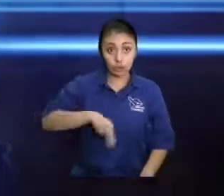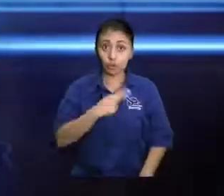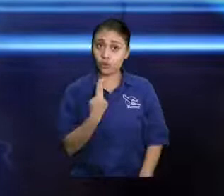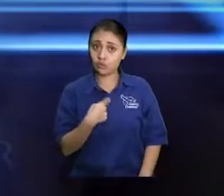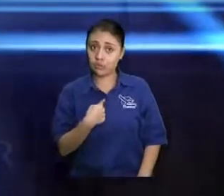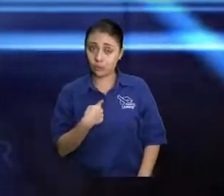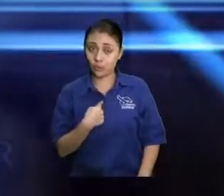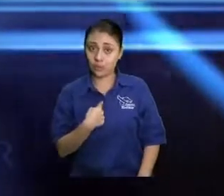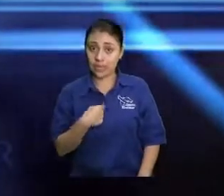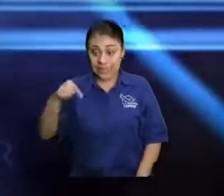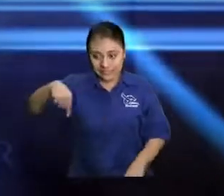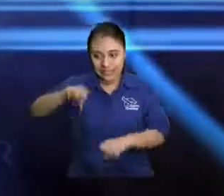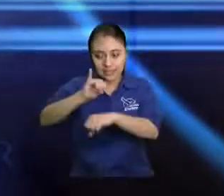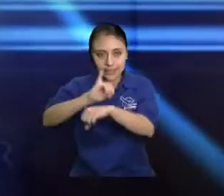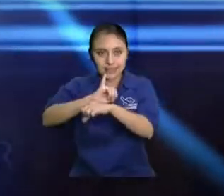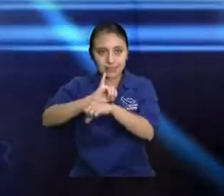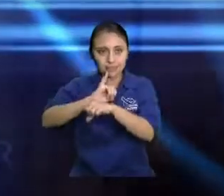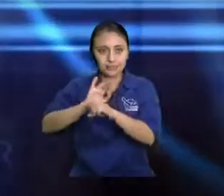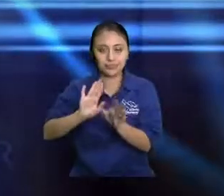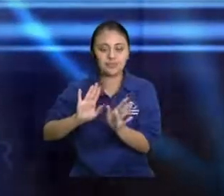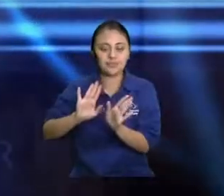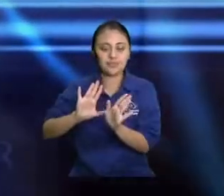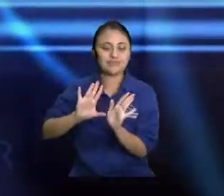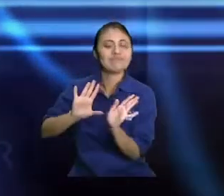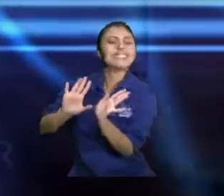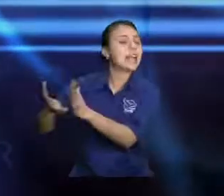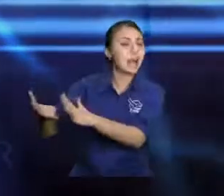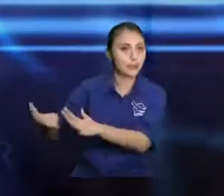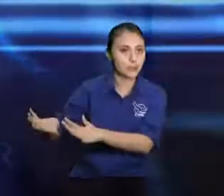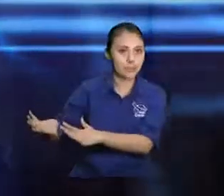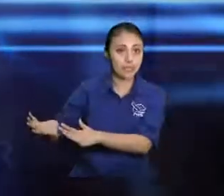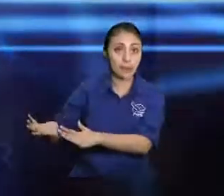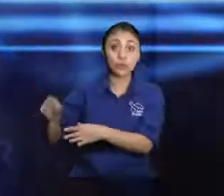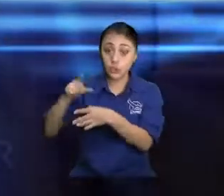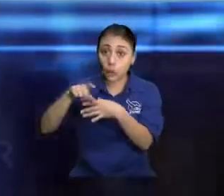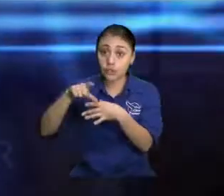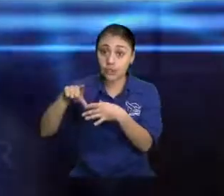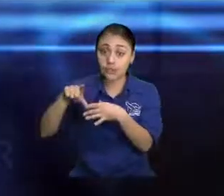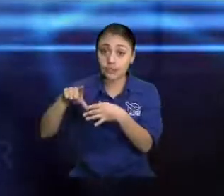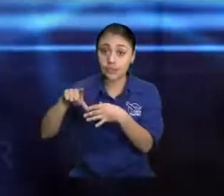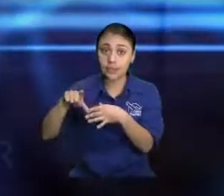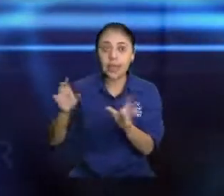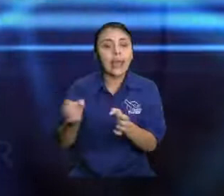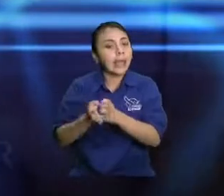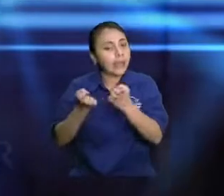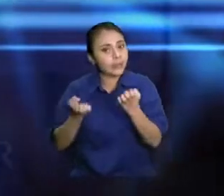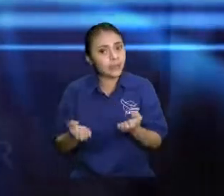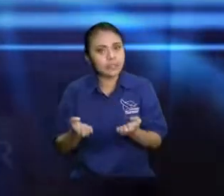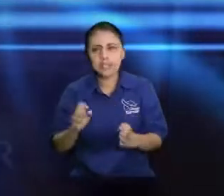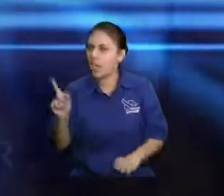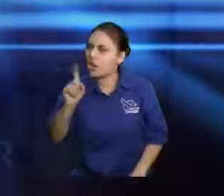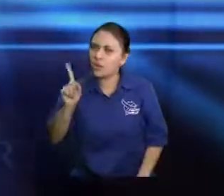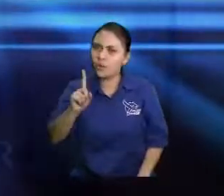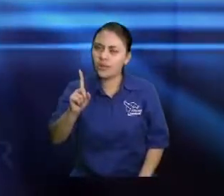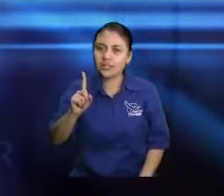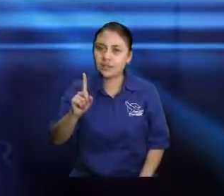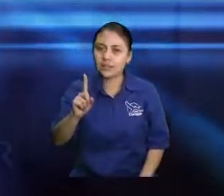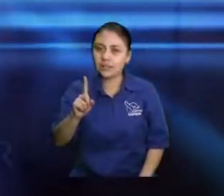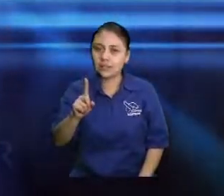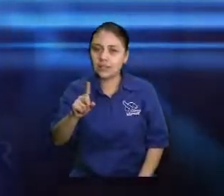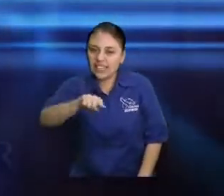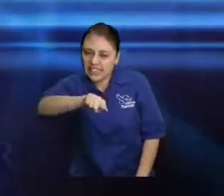estamos menospreciando sin saber que menospreciamos. Y entonces esta no es venirle a poner el dedo a